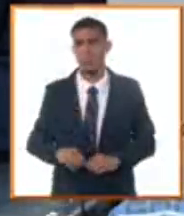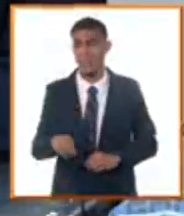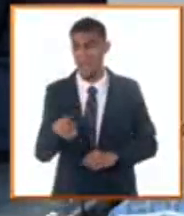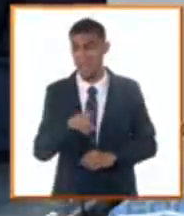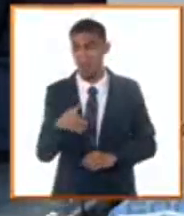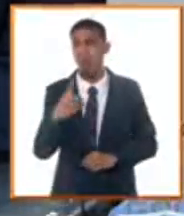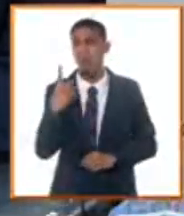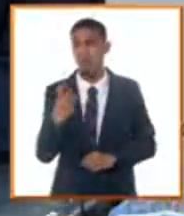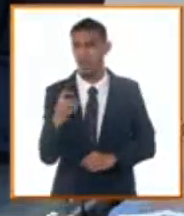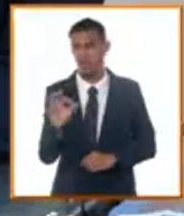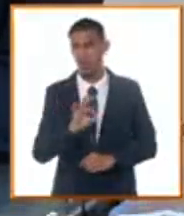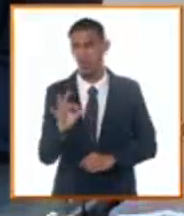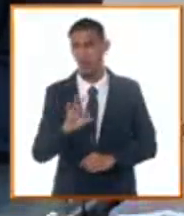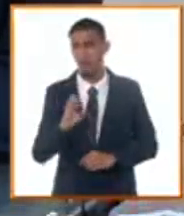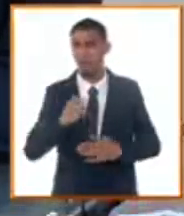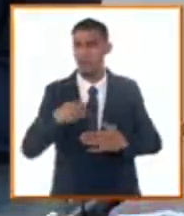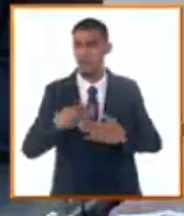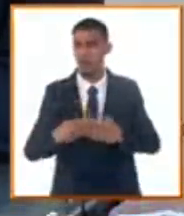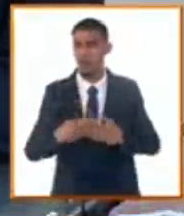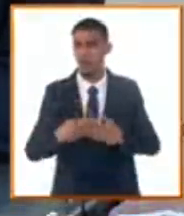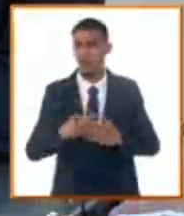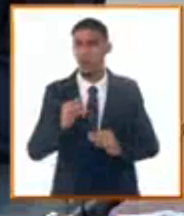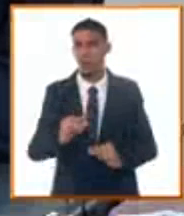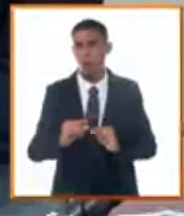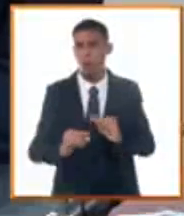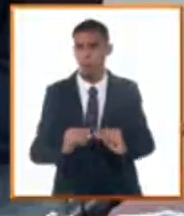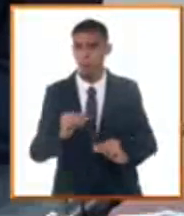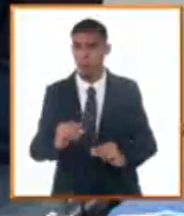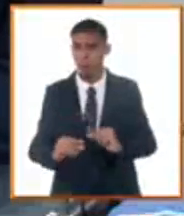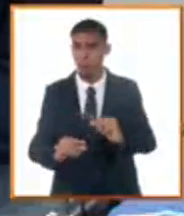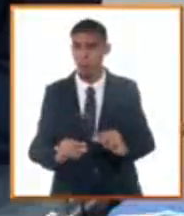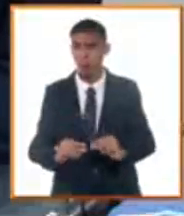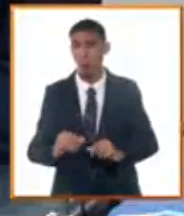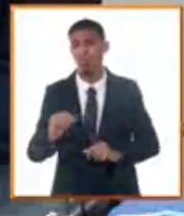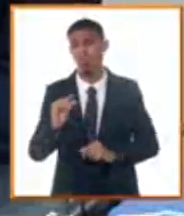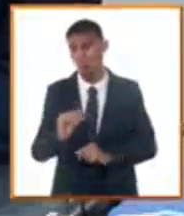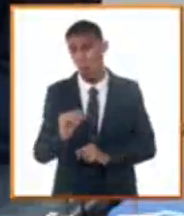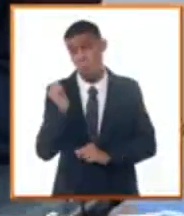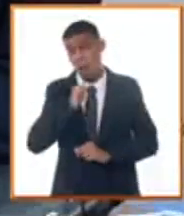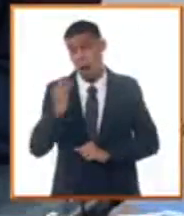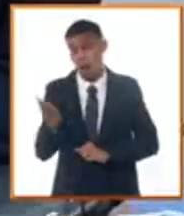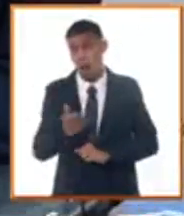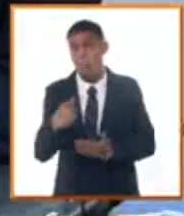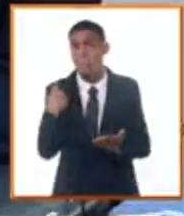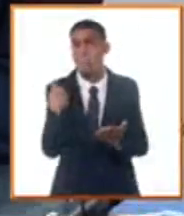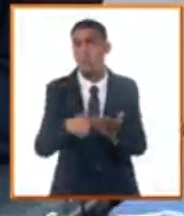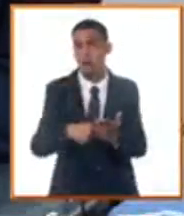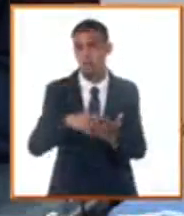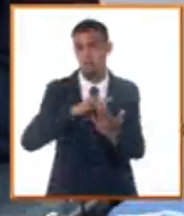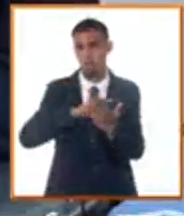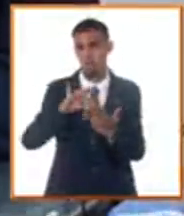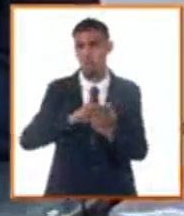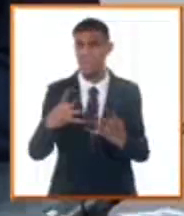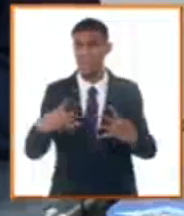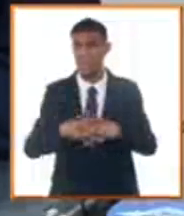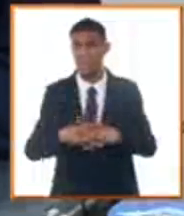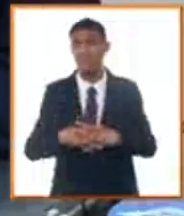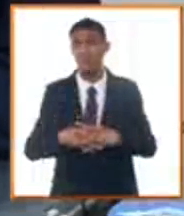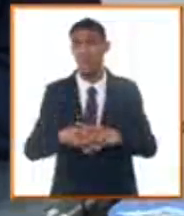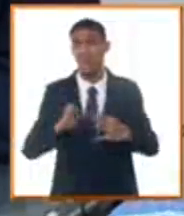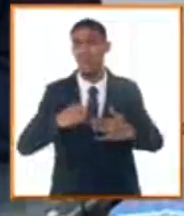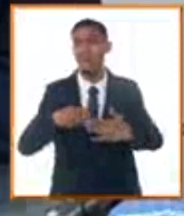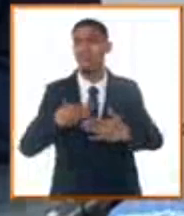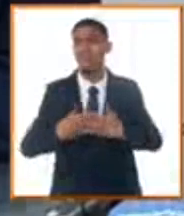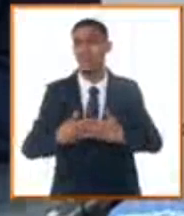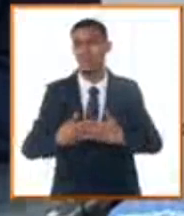de nuestras entidades, avanzar a pasos agigantados en los pagos electrónicos entre entidades jurídicas, para lo cual también nos